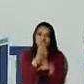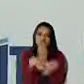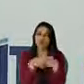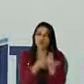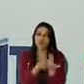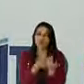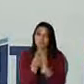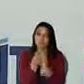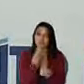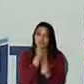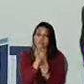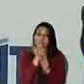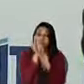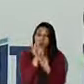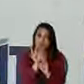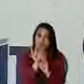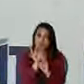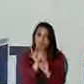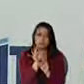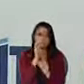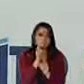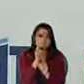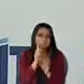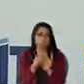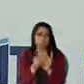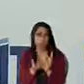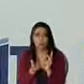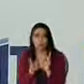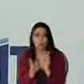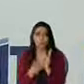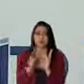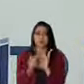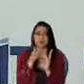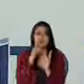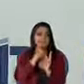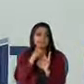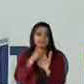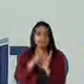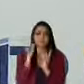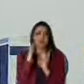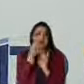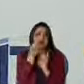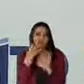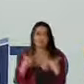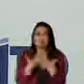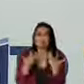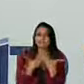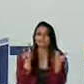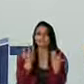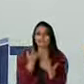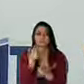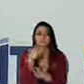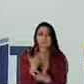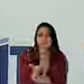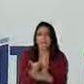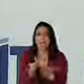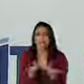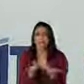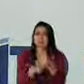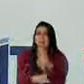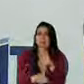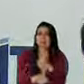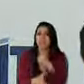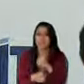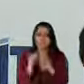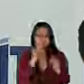dieta especializada con proteínas, con frutas, con vegetales, con cereales, con tubérculos,